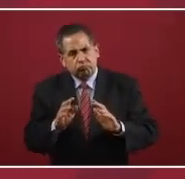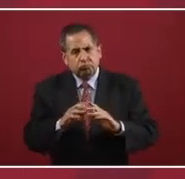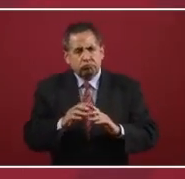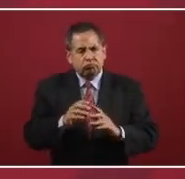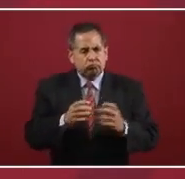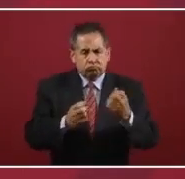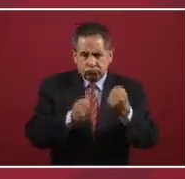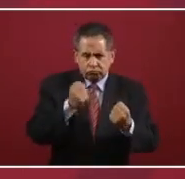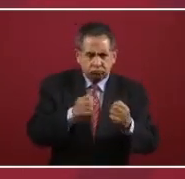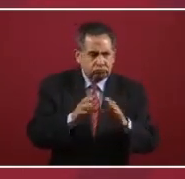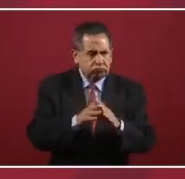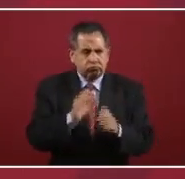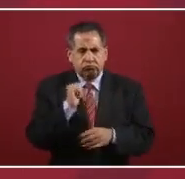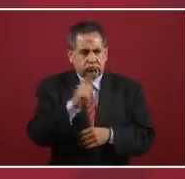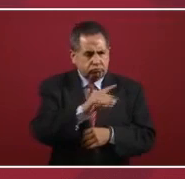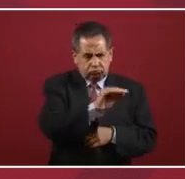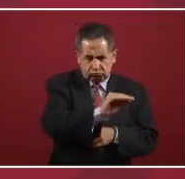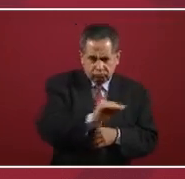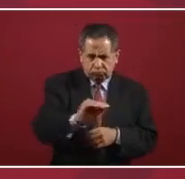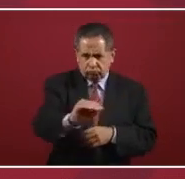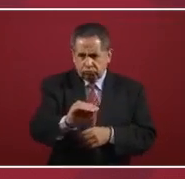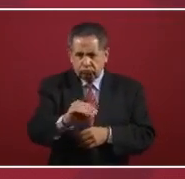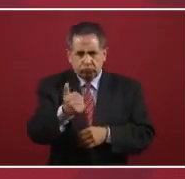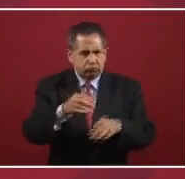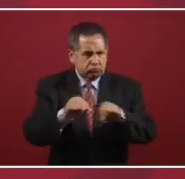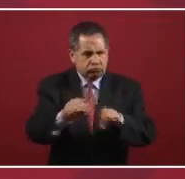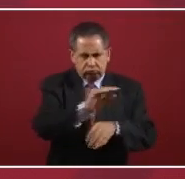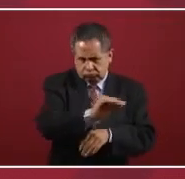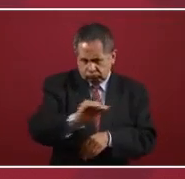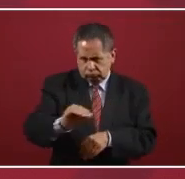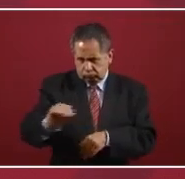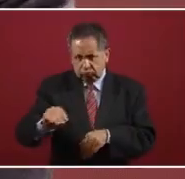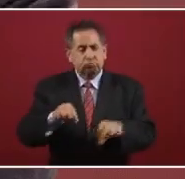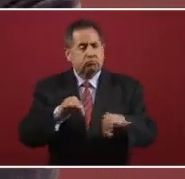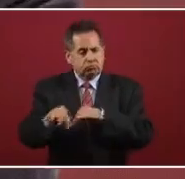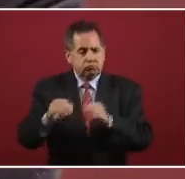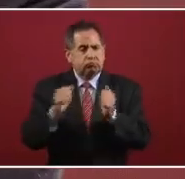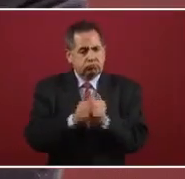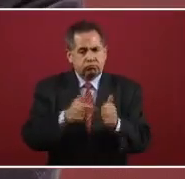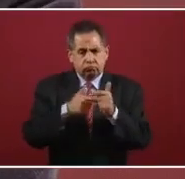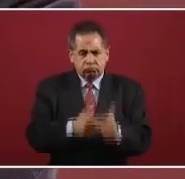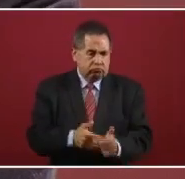conductores, sino en otra actividad, porque